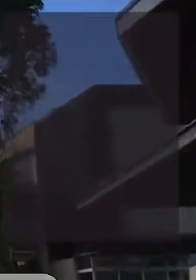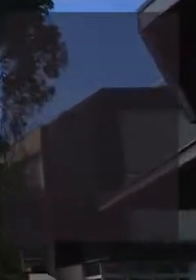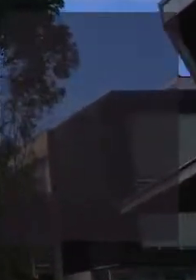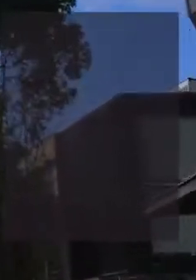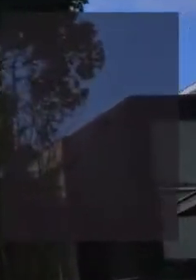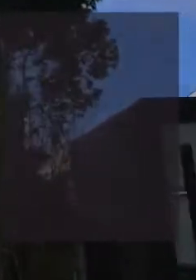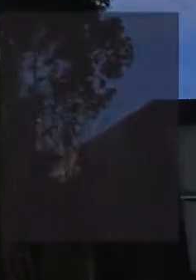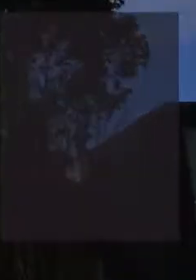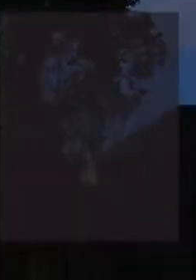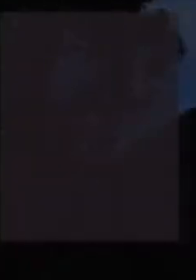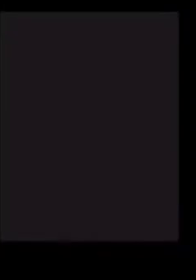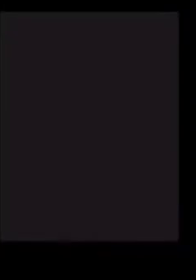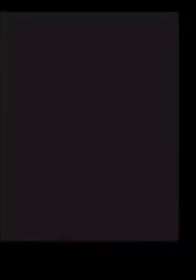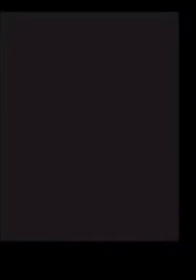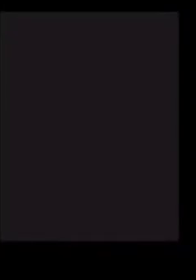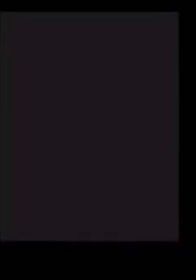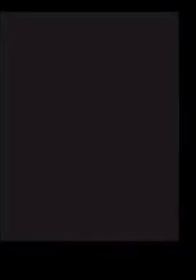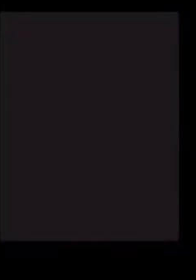elección.